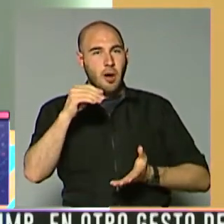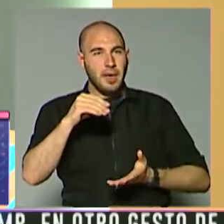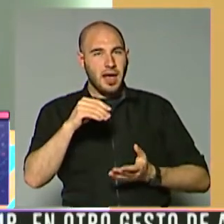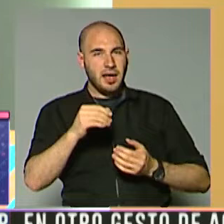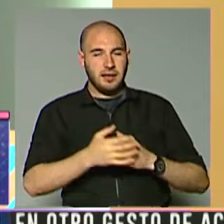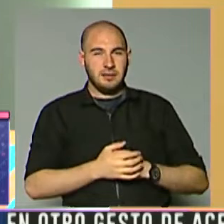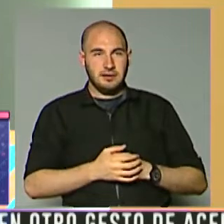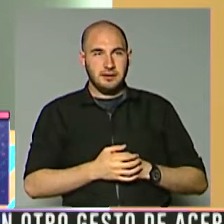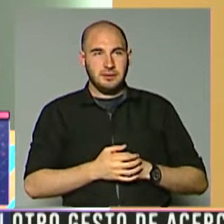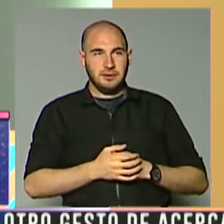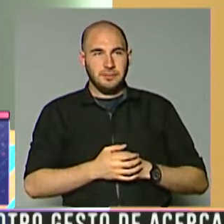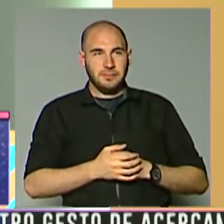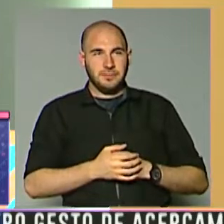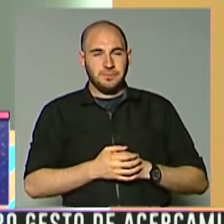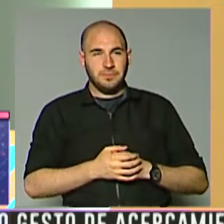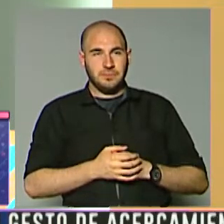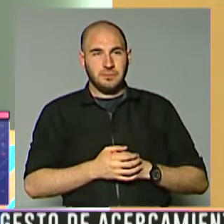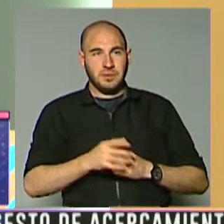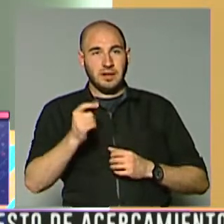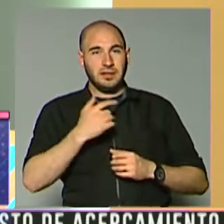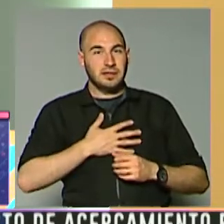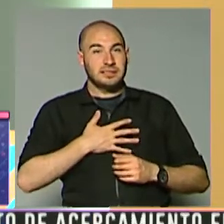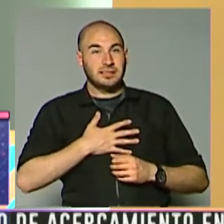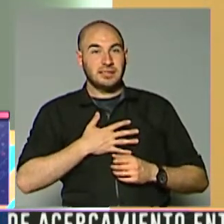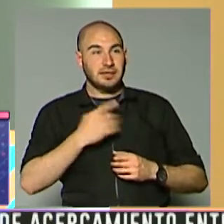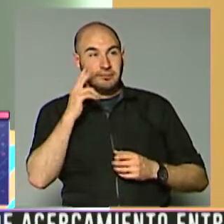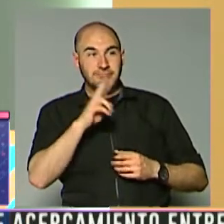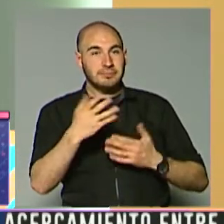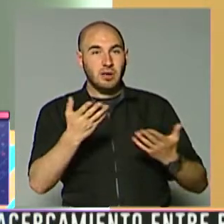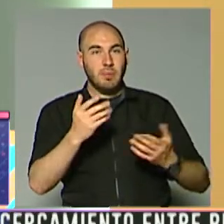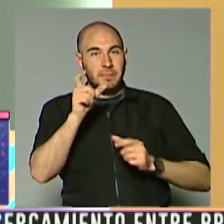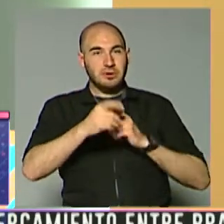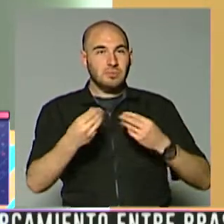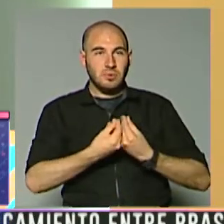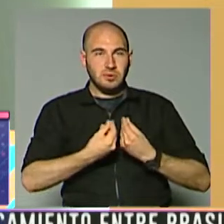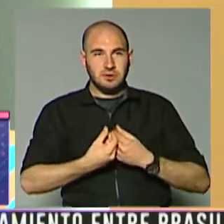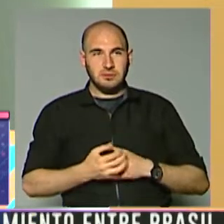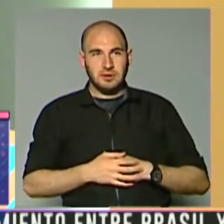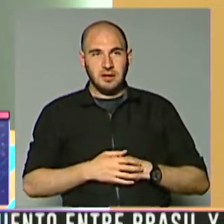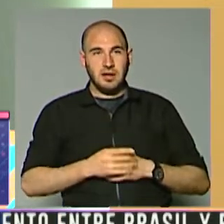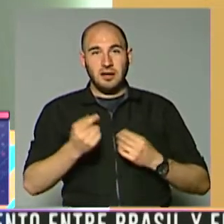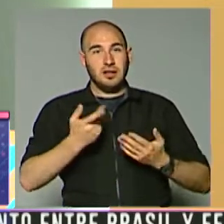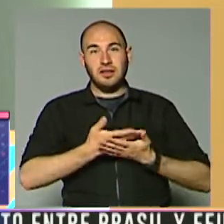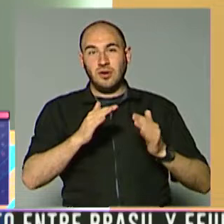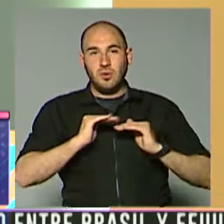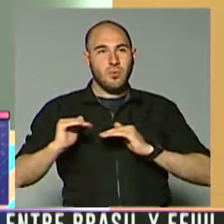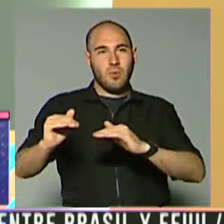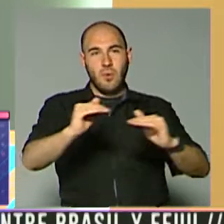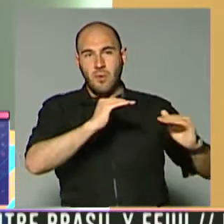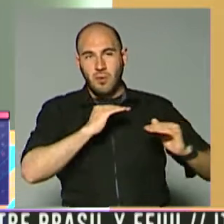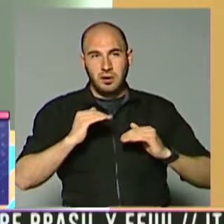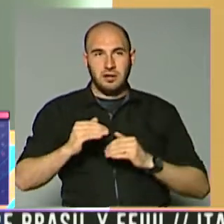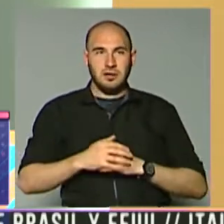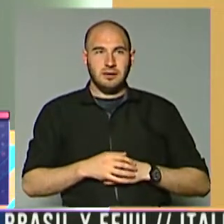obra tiene que ver más que nada con la percepción de la mayoría, del común denominador, que no es